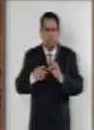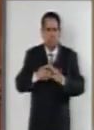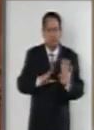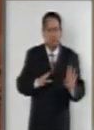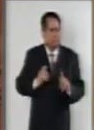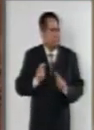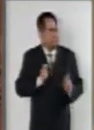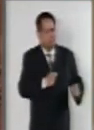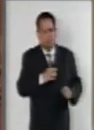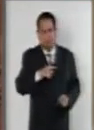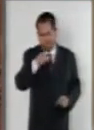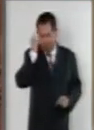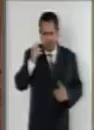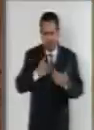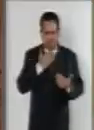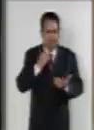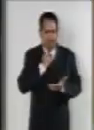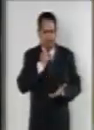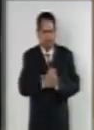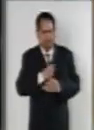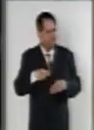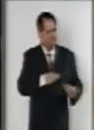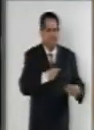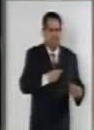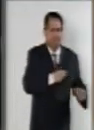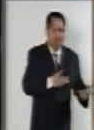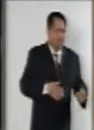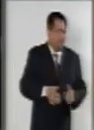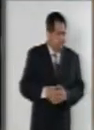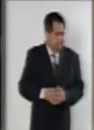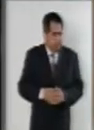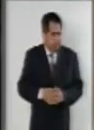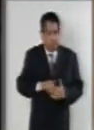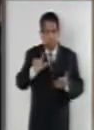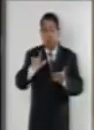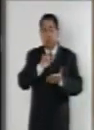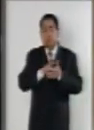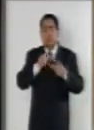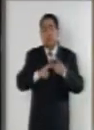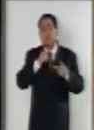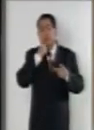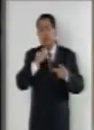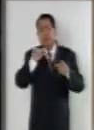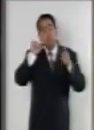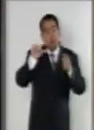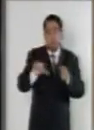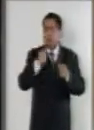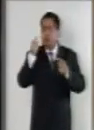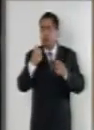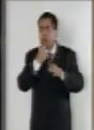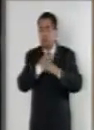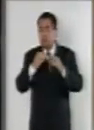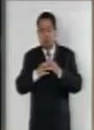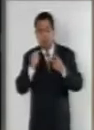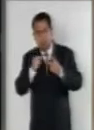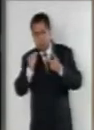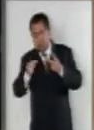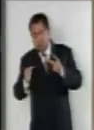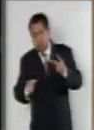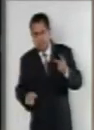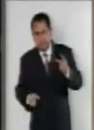burocracia a todos los niveles. Y dice la ley, y otros estímulos y